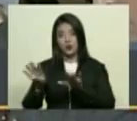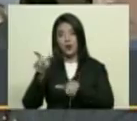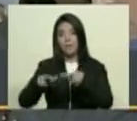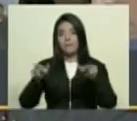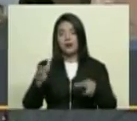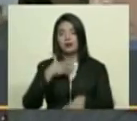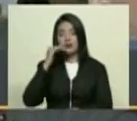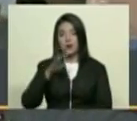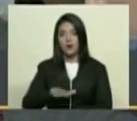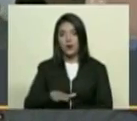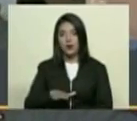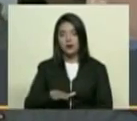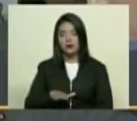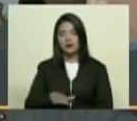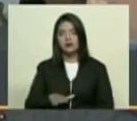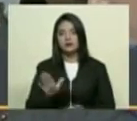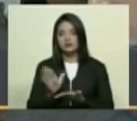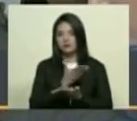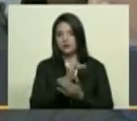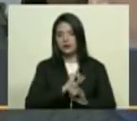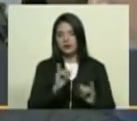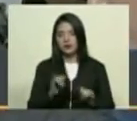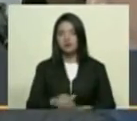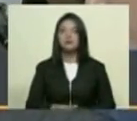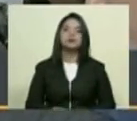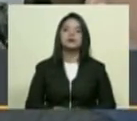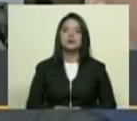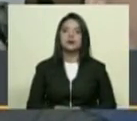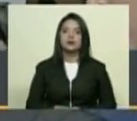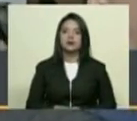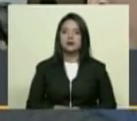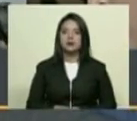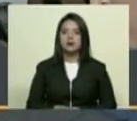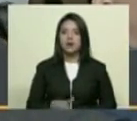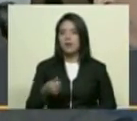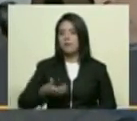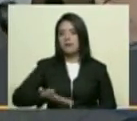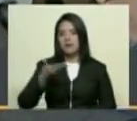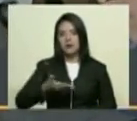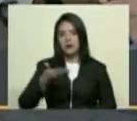con los objeciones colocadas por depresión de fallecidos que son las más resaltantes